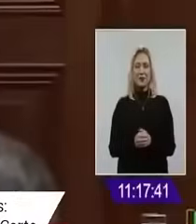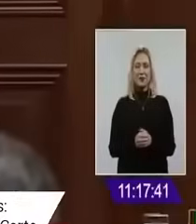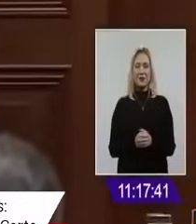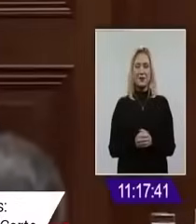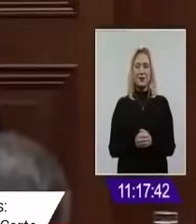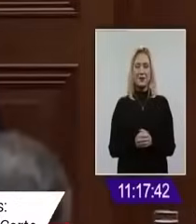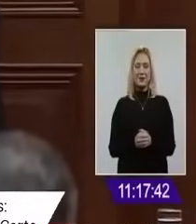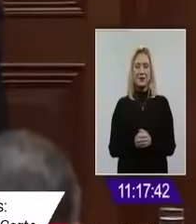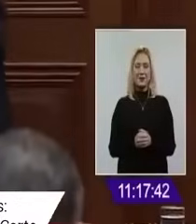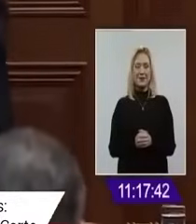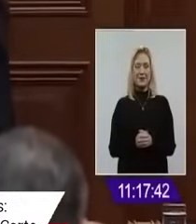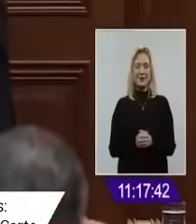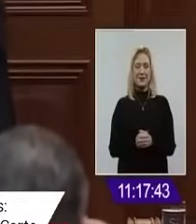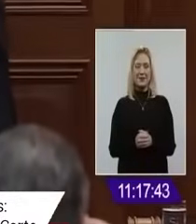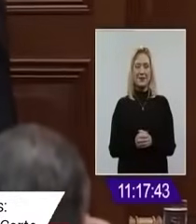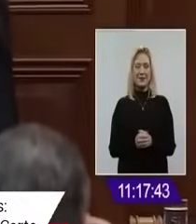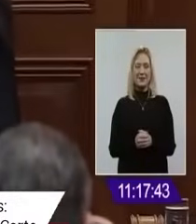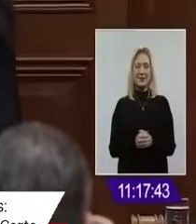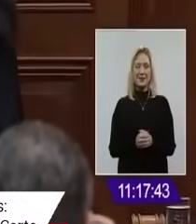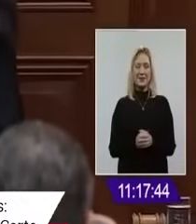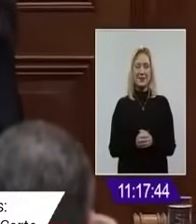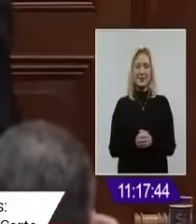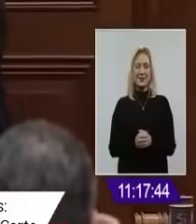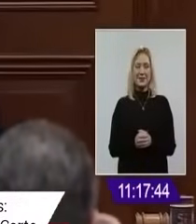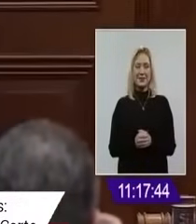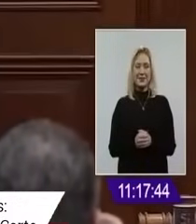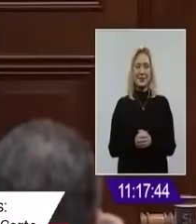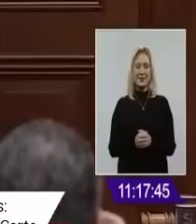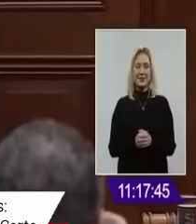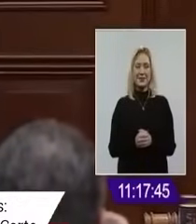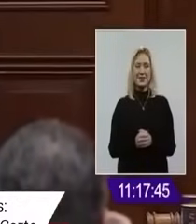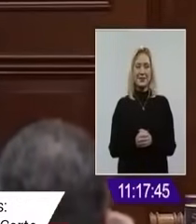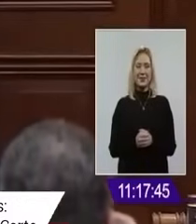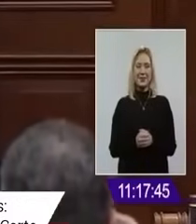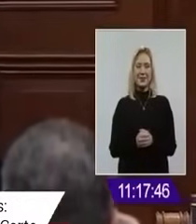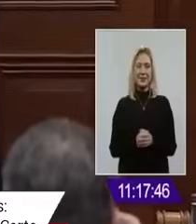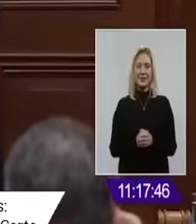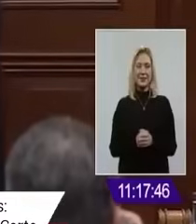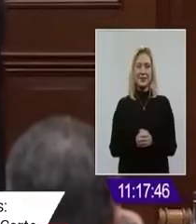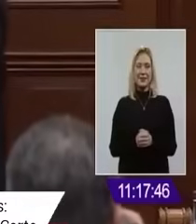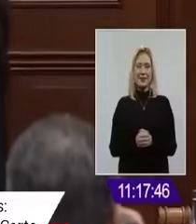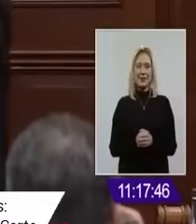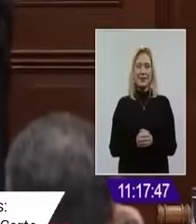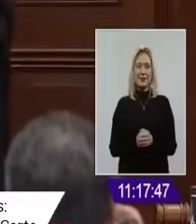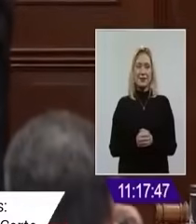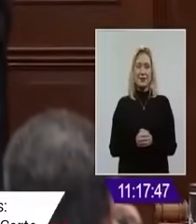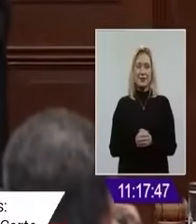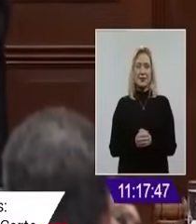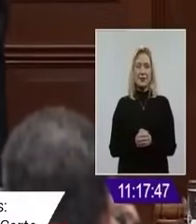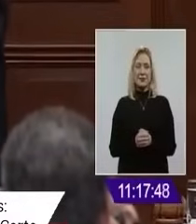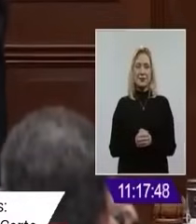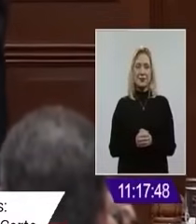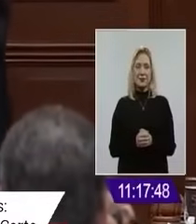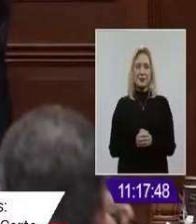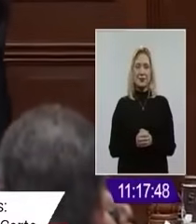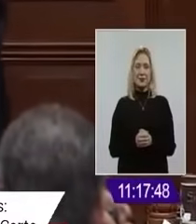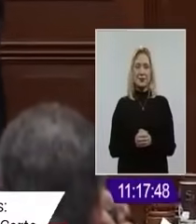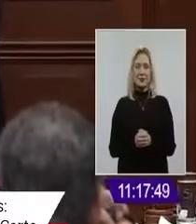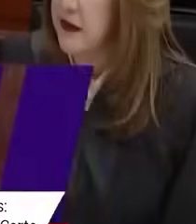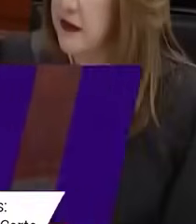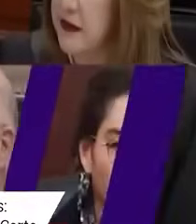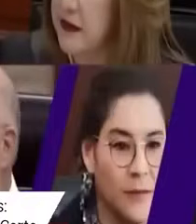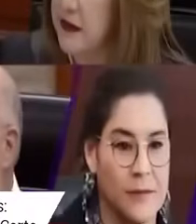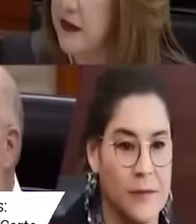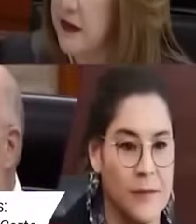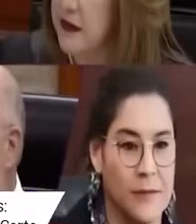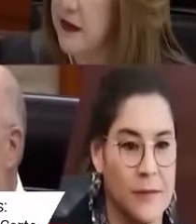Constitución al ganar más de lo que establece la propia Constitución, que es: ningún servidor público puede ganar más que el presidente